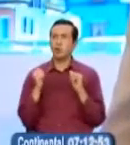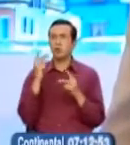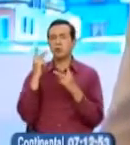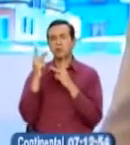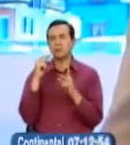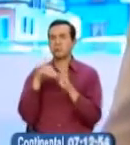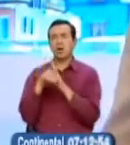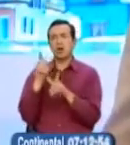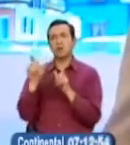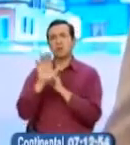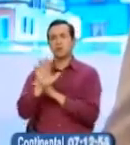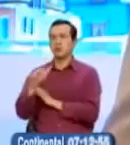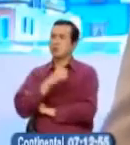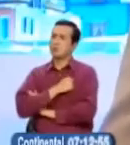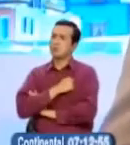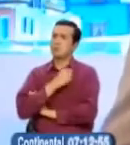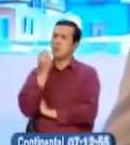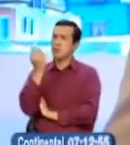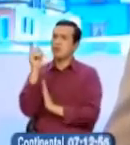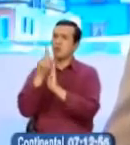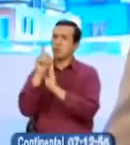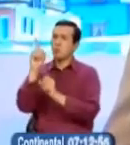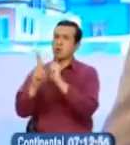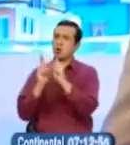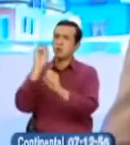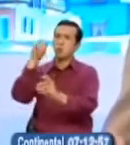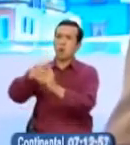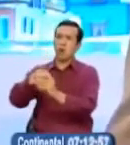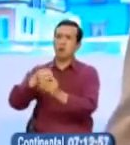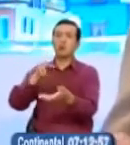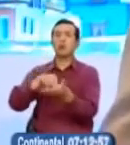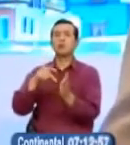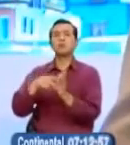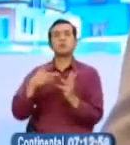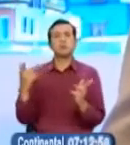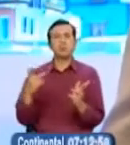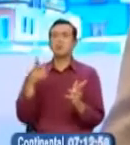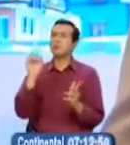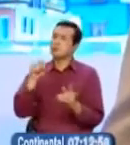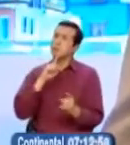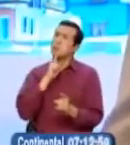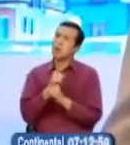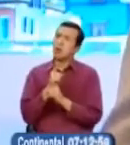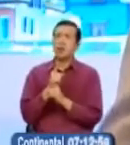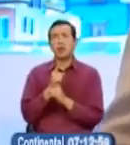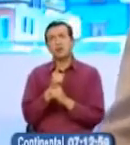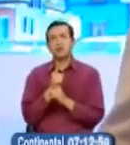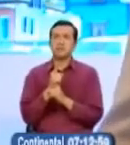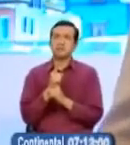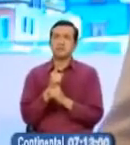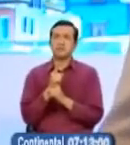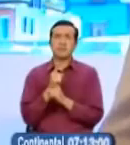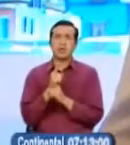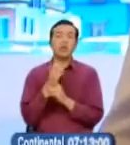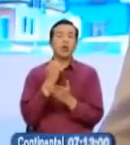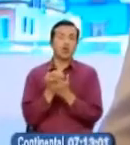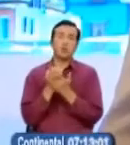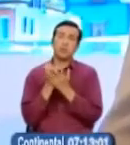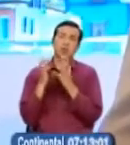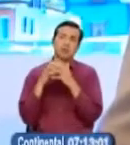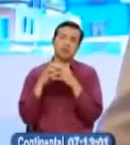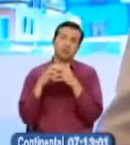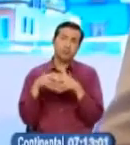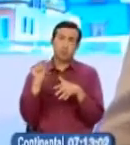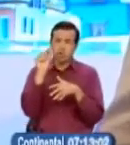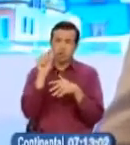observas que la población te deja depósitos a 1 año plazo, te está diciendo que sí, puede haber inconformidad por la recesión económica,